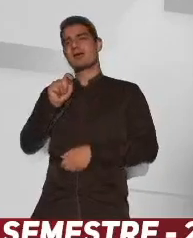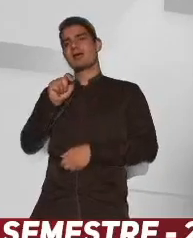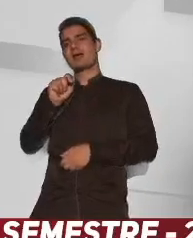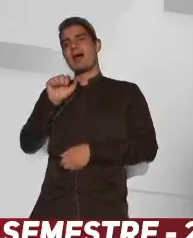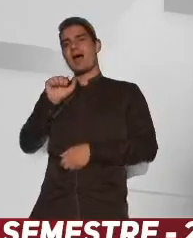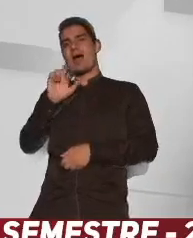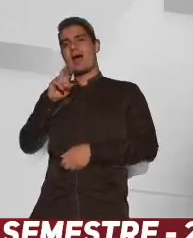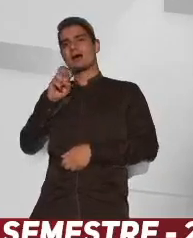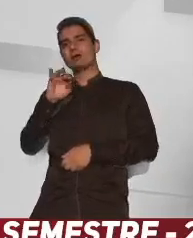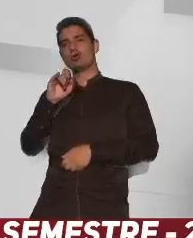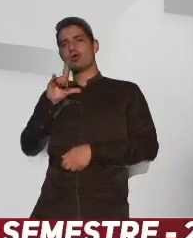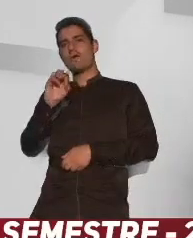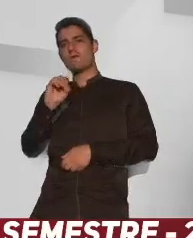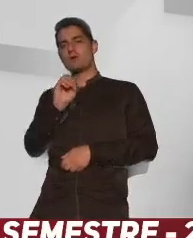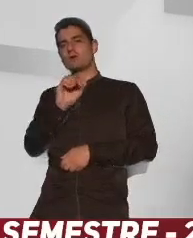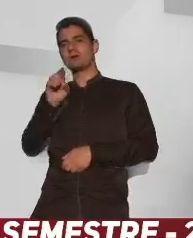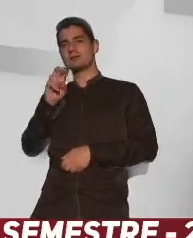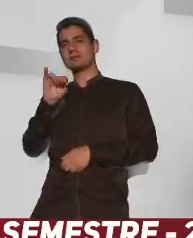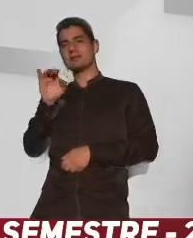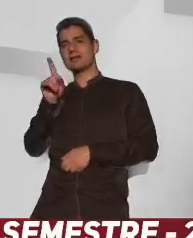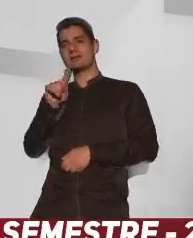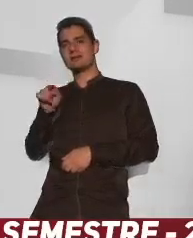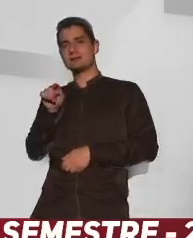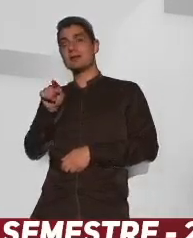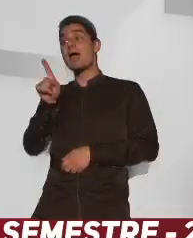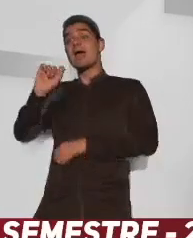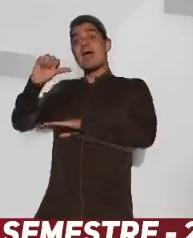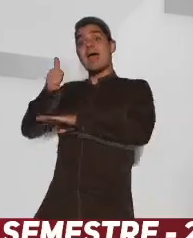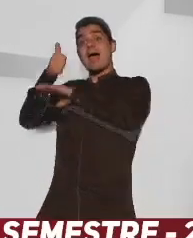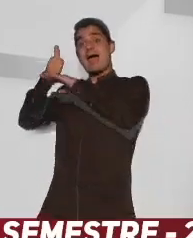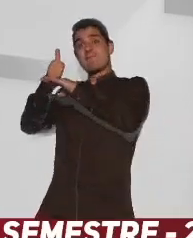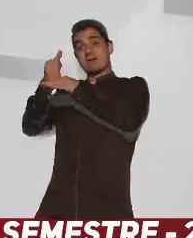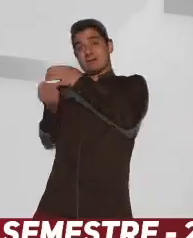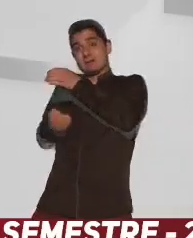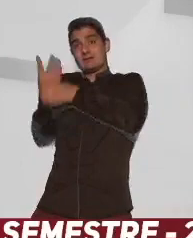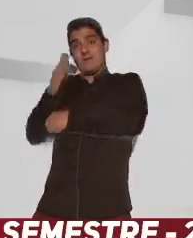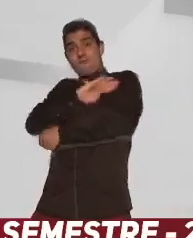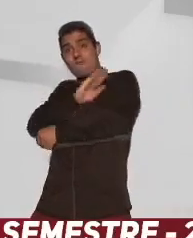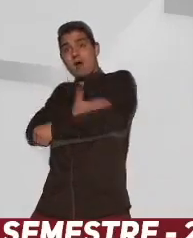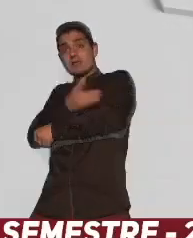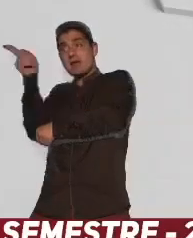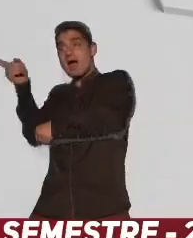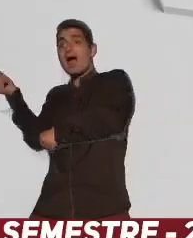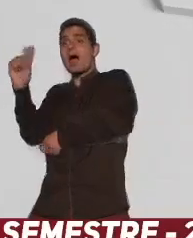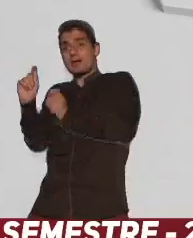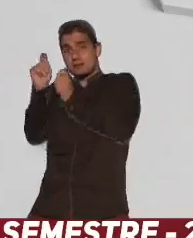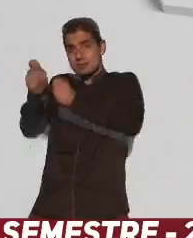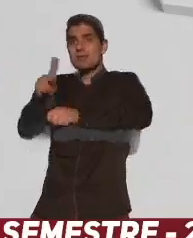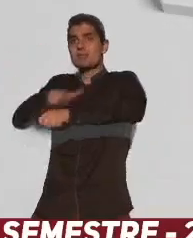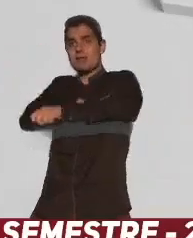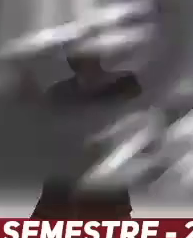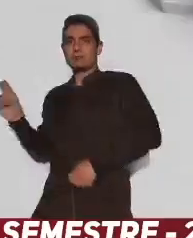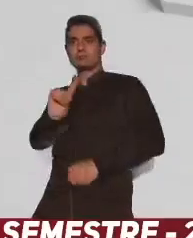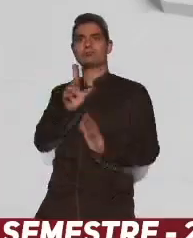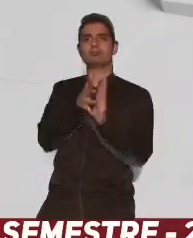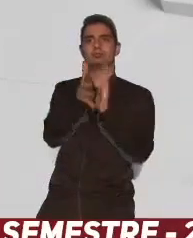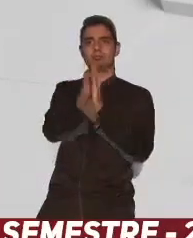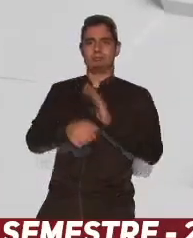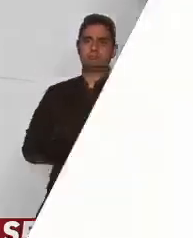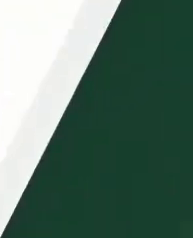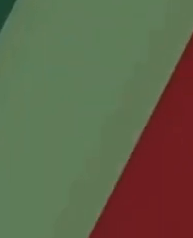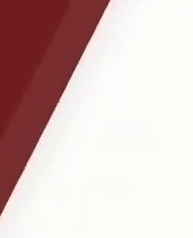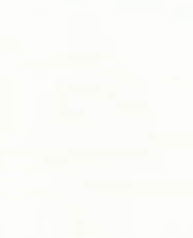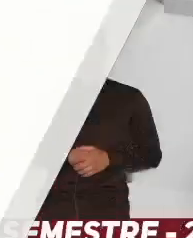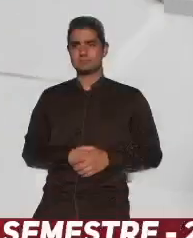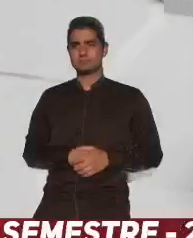Tobar Soler, jefe de Estado Mayor Generador de Fuerza, hace la rendición de cuentas de esta jefatura.